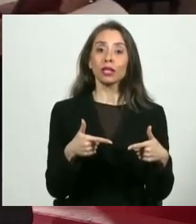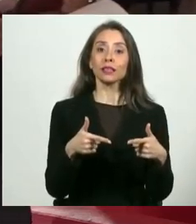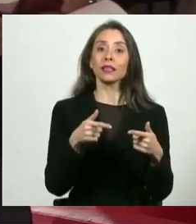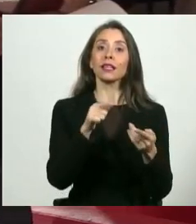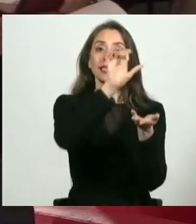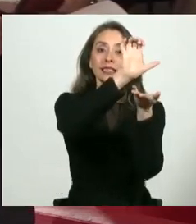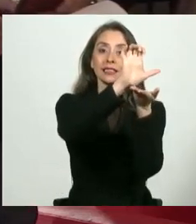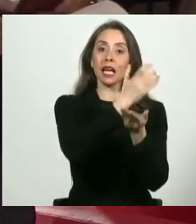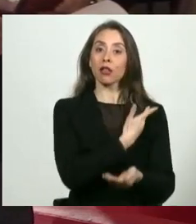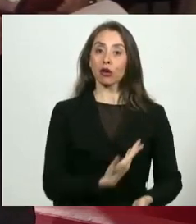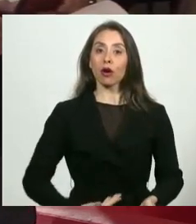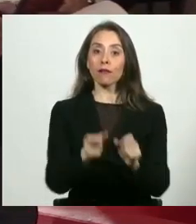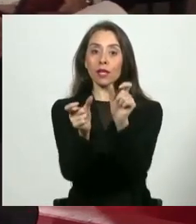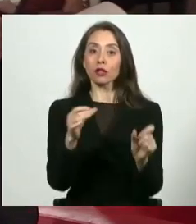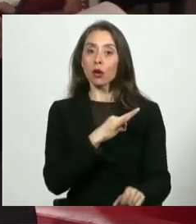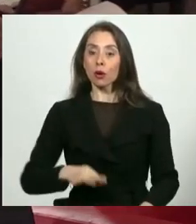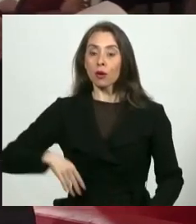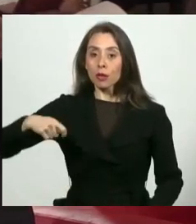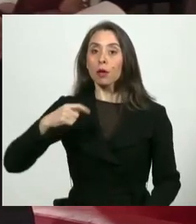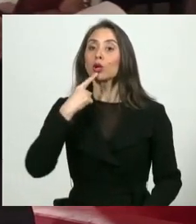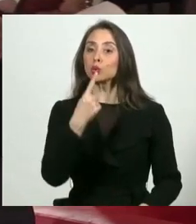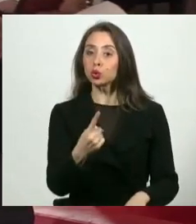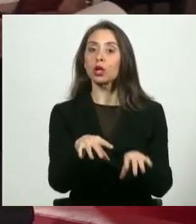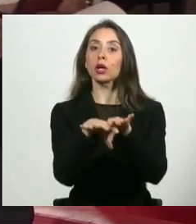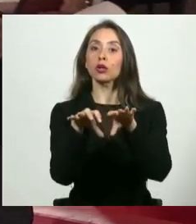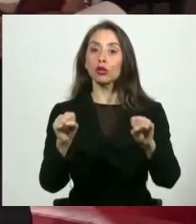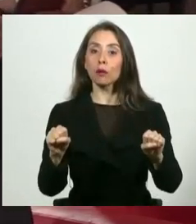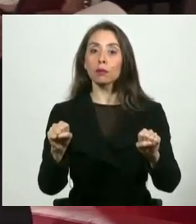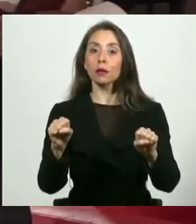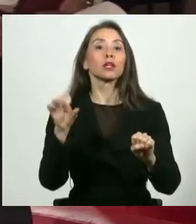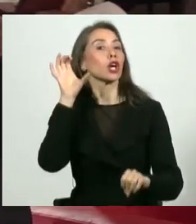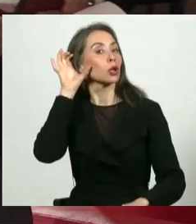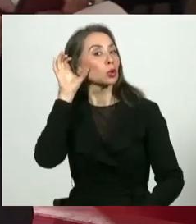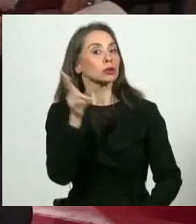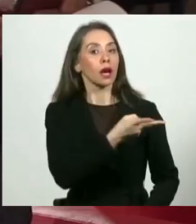Estado, el gobierno, los parlamentarios se han comprometido a